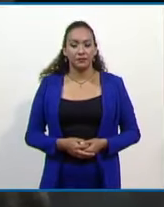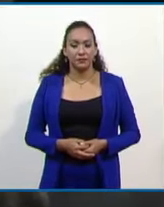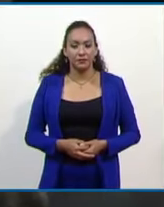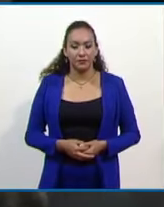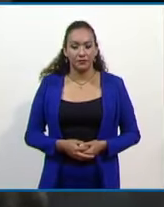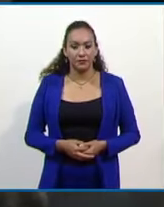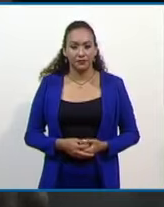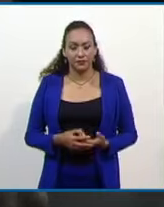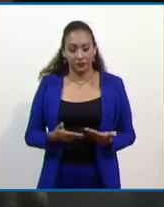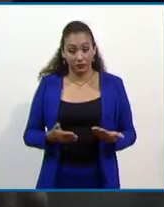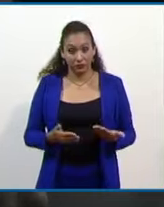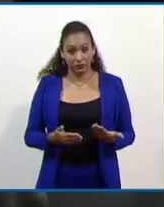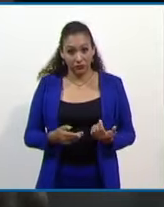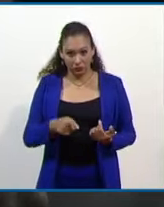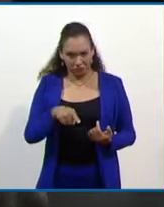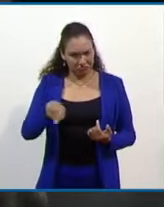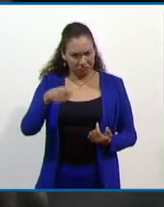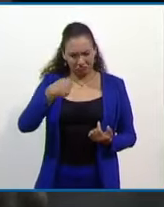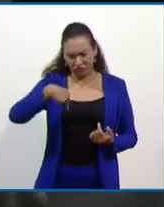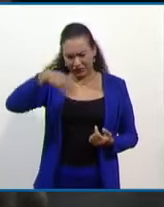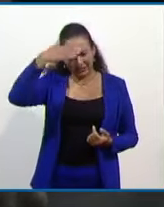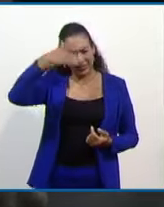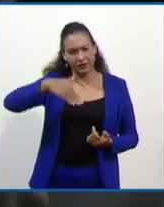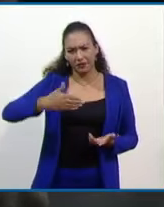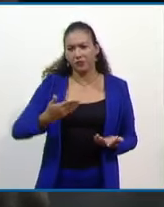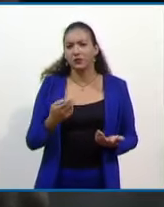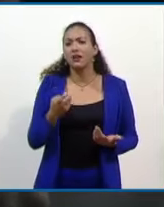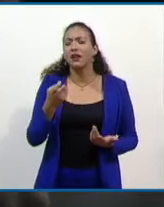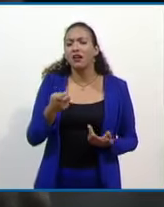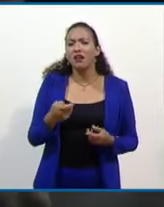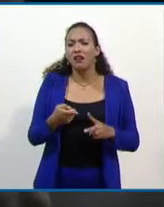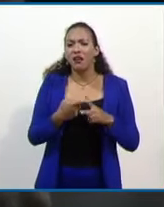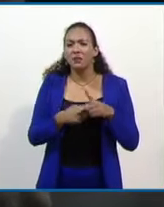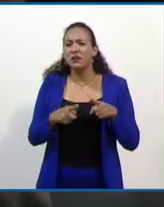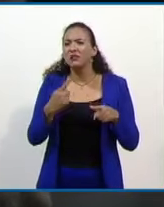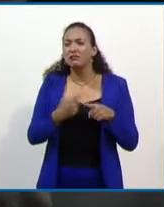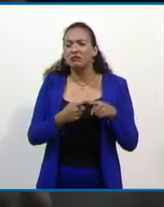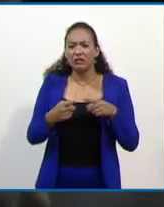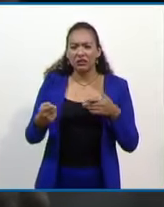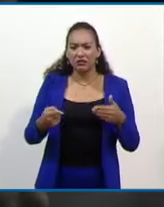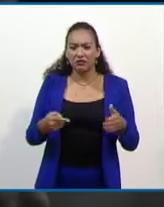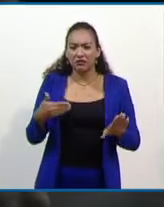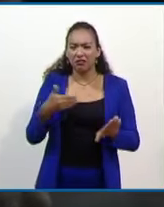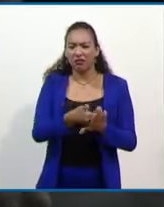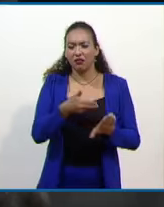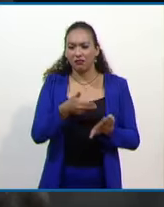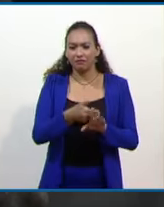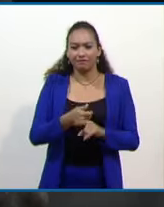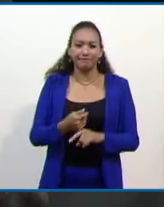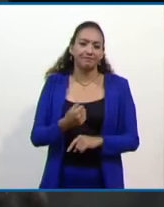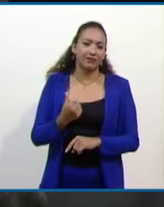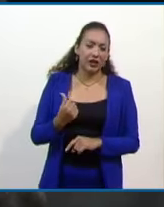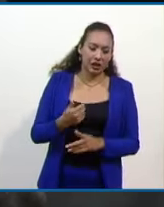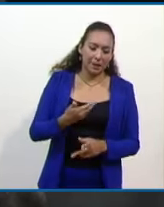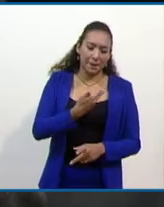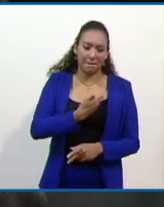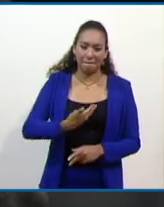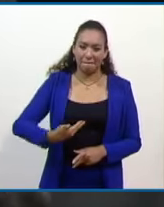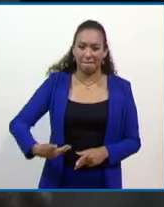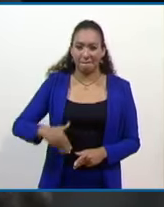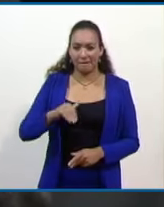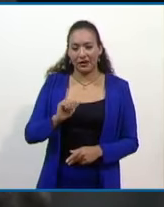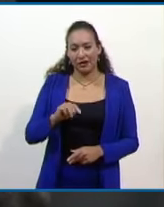Sabemos que esta situación, el malestar fue creado por una resolución de la Corte y por eso todo está dirigido a